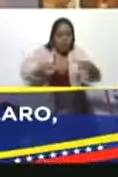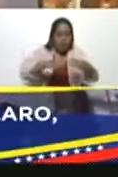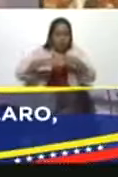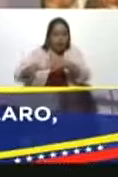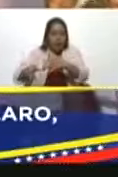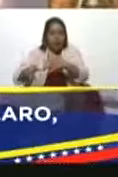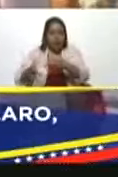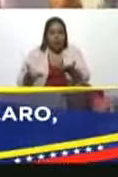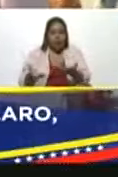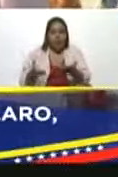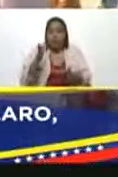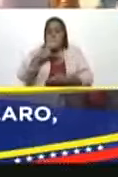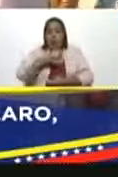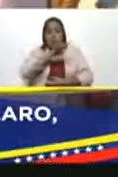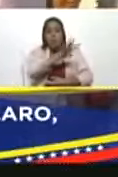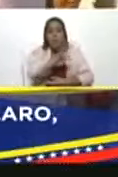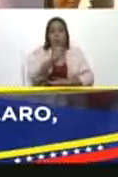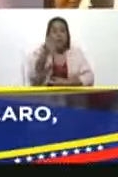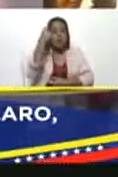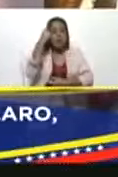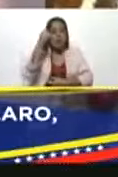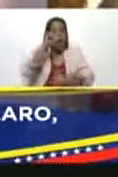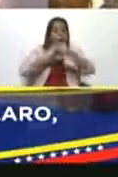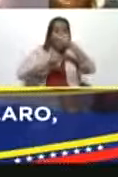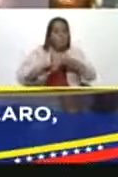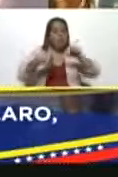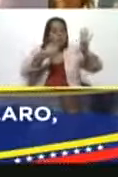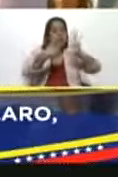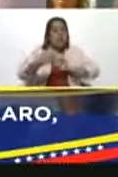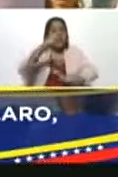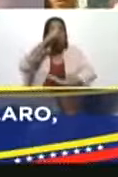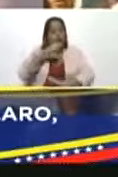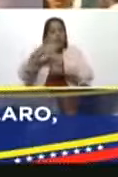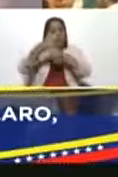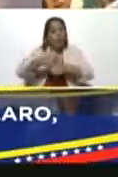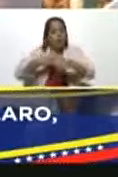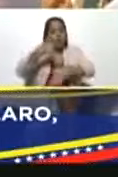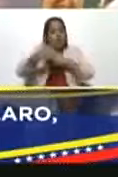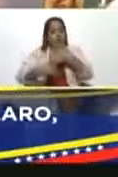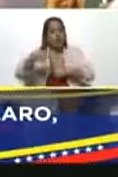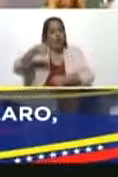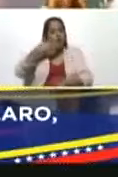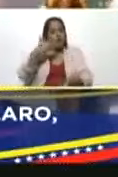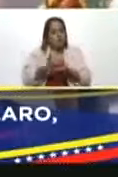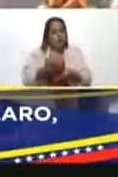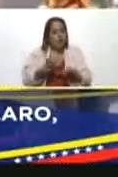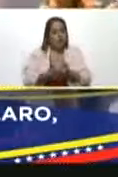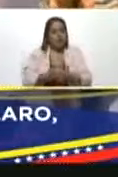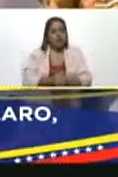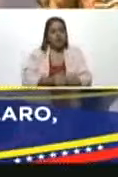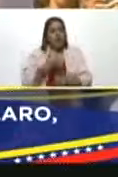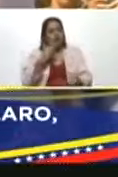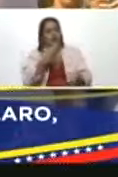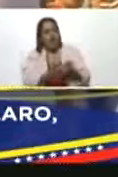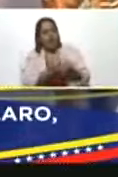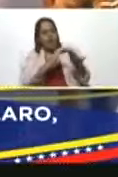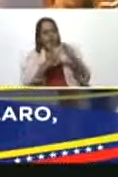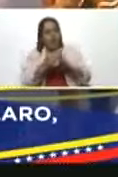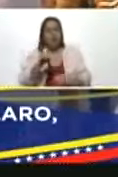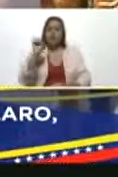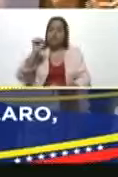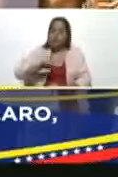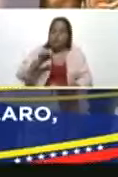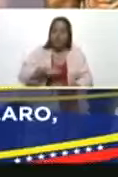agua. Más de 60 años esperando un proyecto como este, y hoy se ve cristalizado. Gracias a las comunas. Por